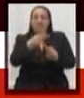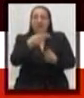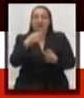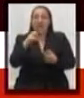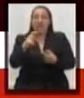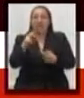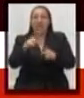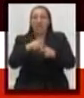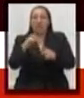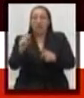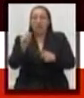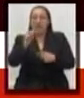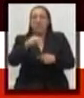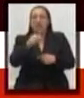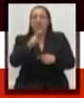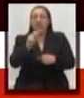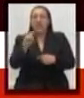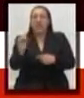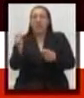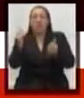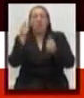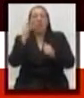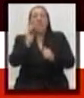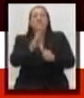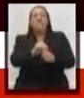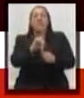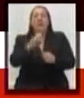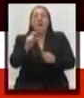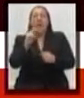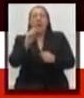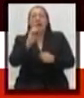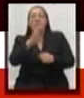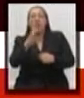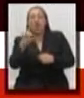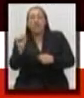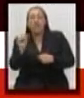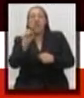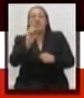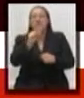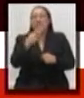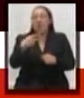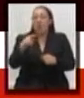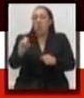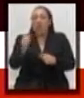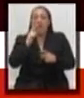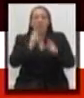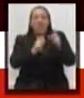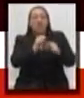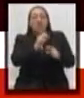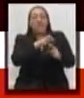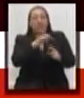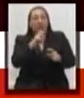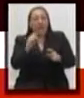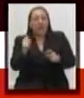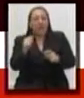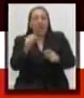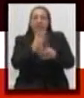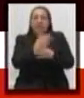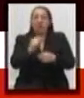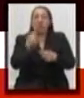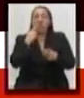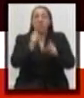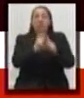y Mariátegui, pasando por Micaela Bastidas, Simón Bolívar, Manuel Segura, Manuel González Prada, entre